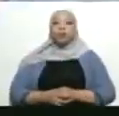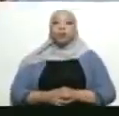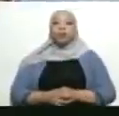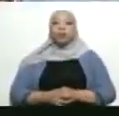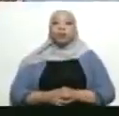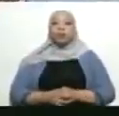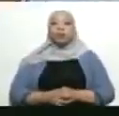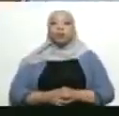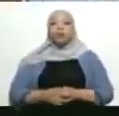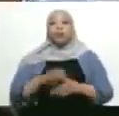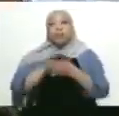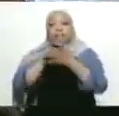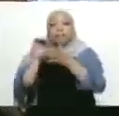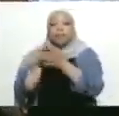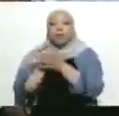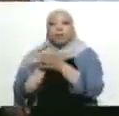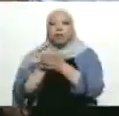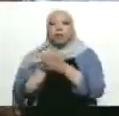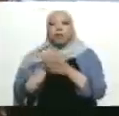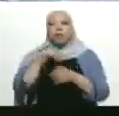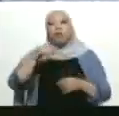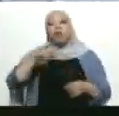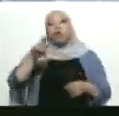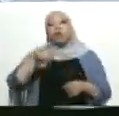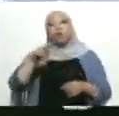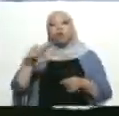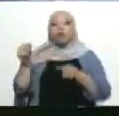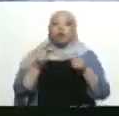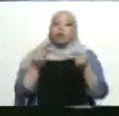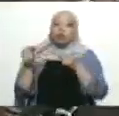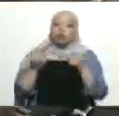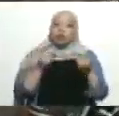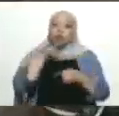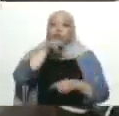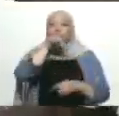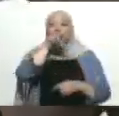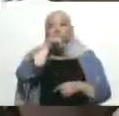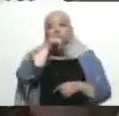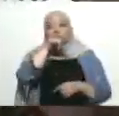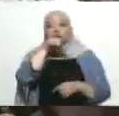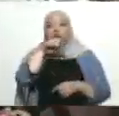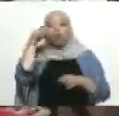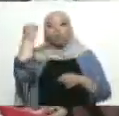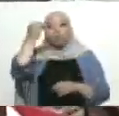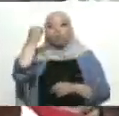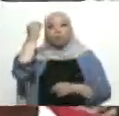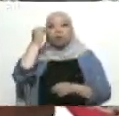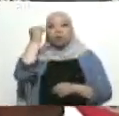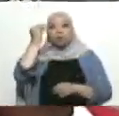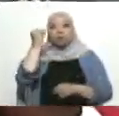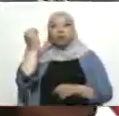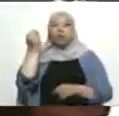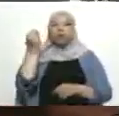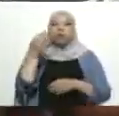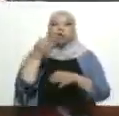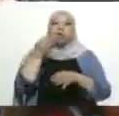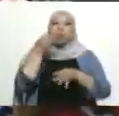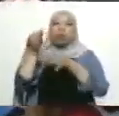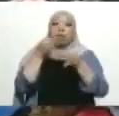Bueno, mi camarada, hoy más que discurso, era simplemente una reflexión, un